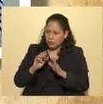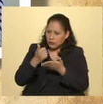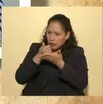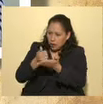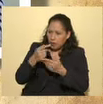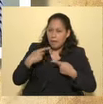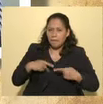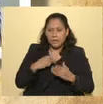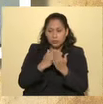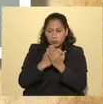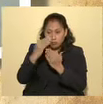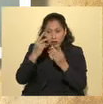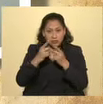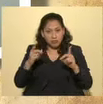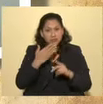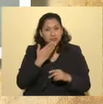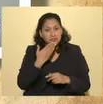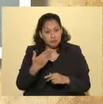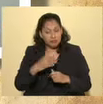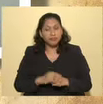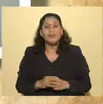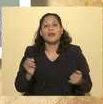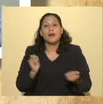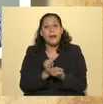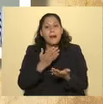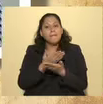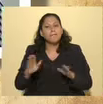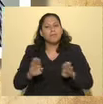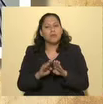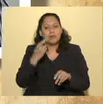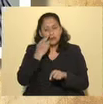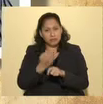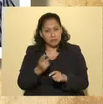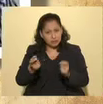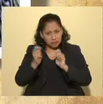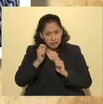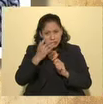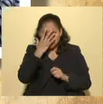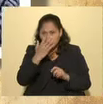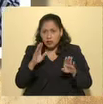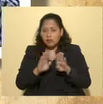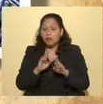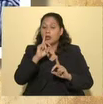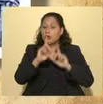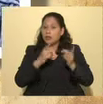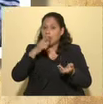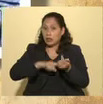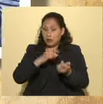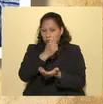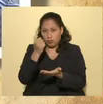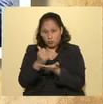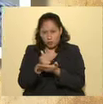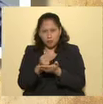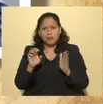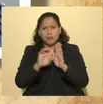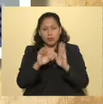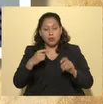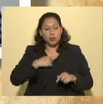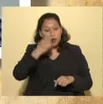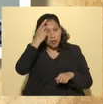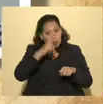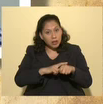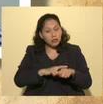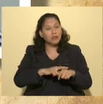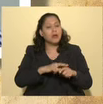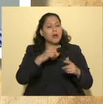persona, y que por supuesto ahora con una gran responsabilidad como es el deporte de la ciudad, porque no es lo mismo ser un director de